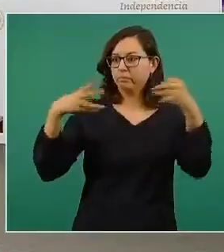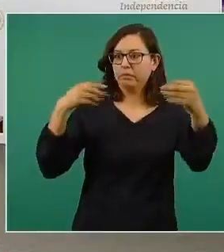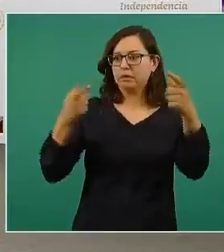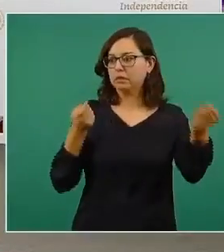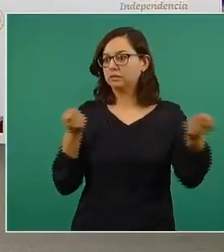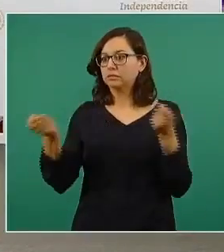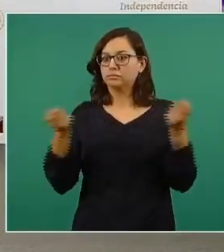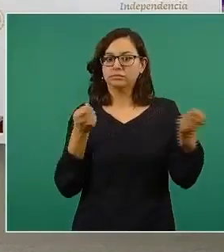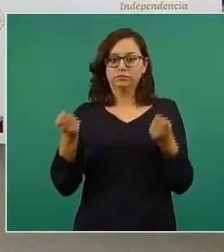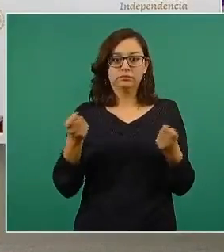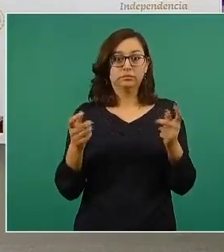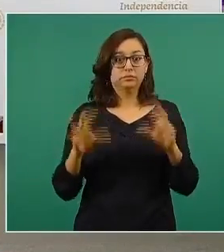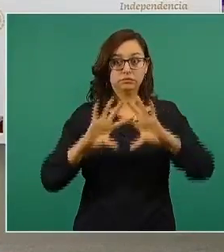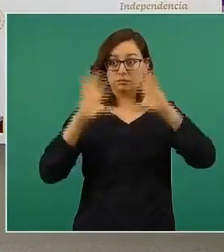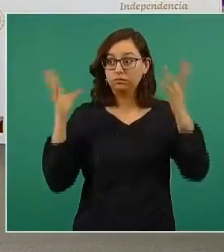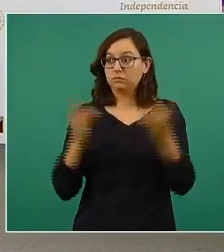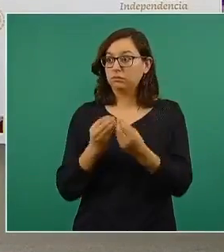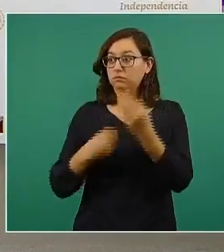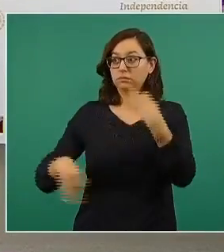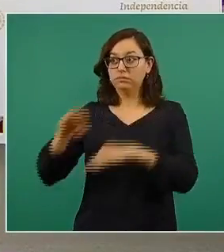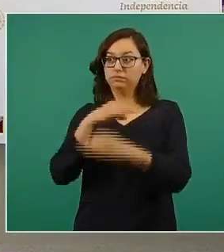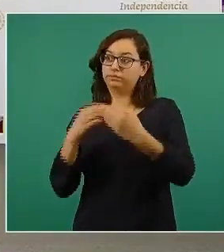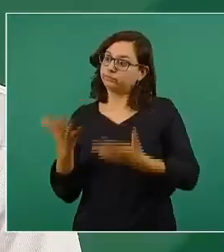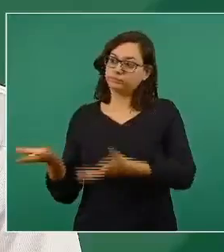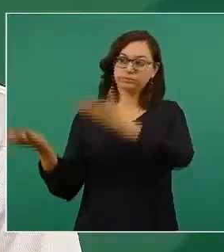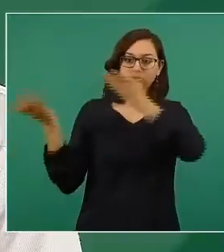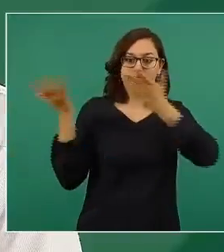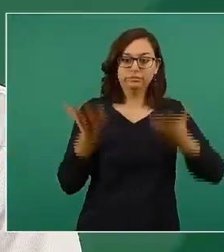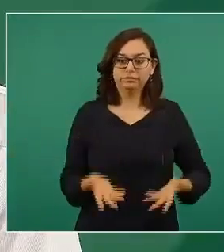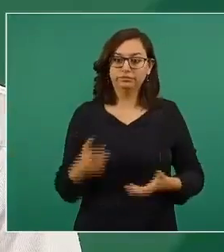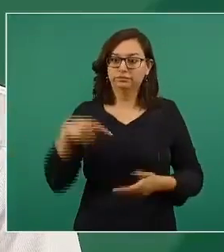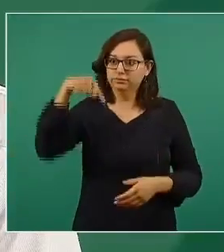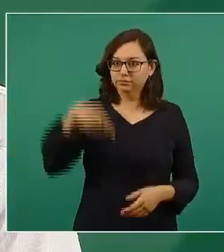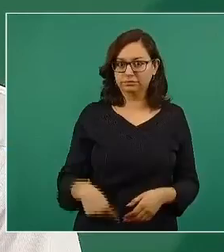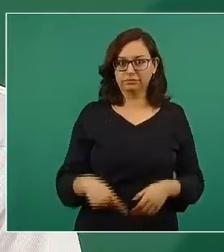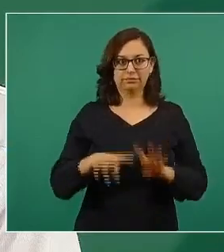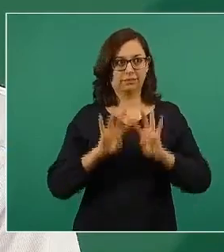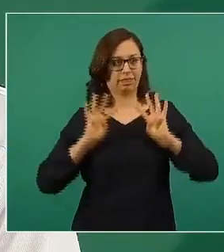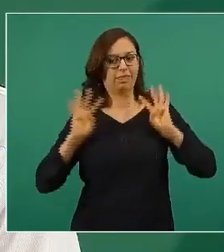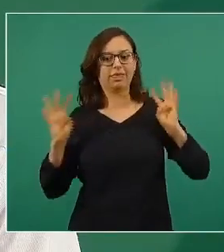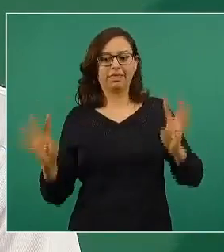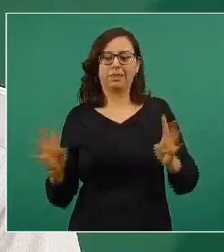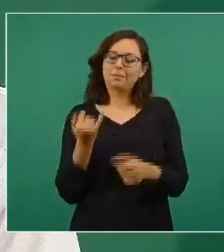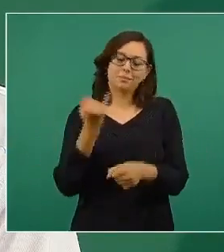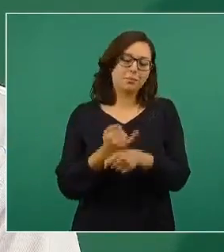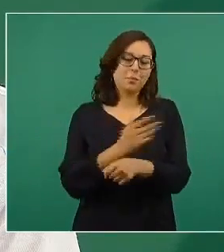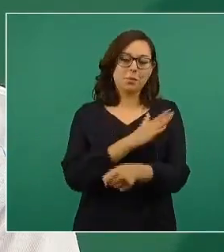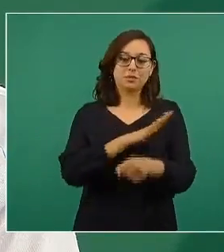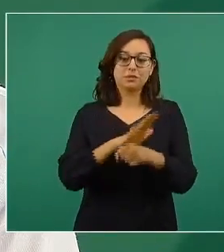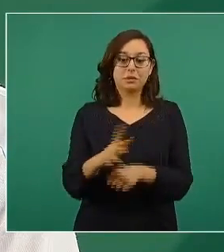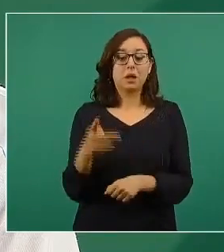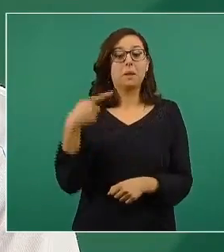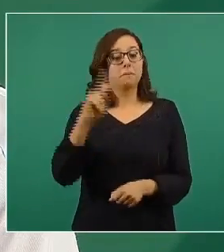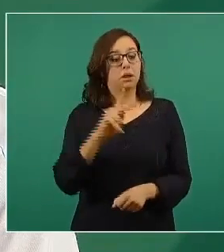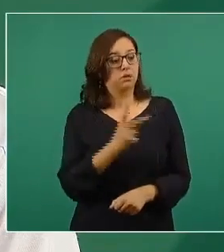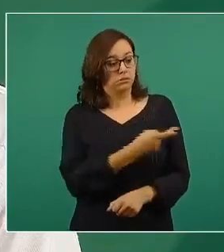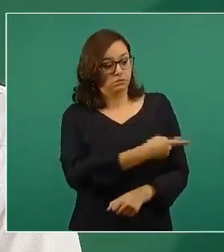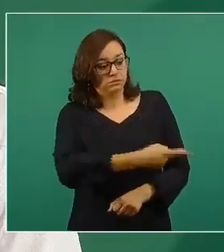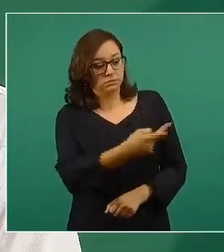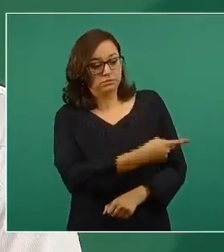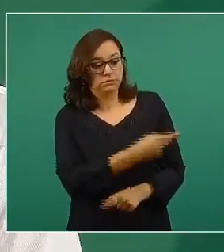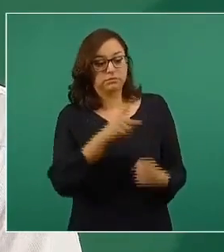evidentemente traerlas a todas y todos, pero es claro que el doctor José Luis Salomía, el doctor Ricardo